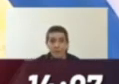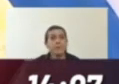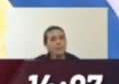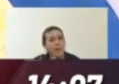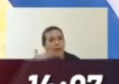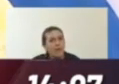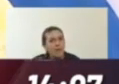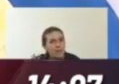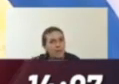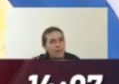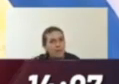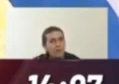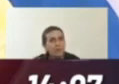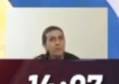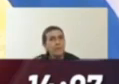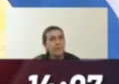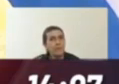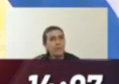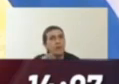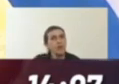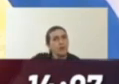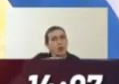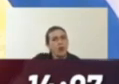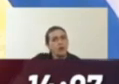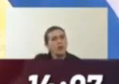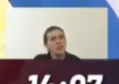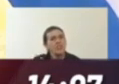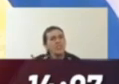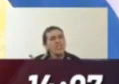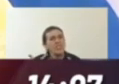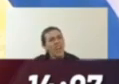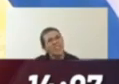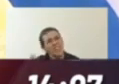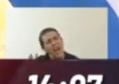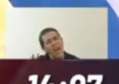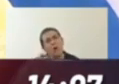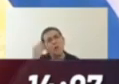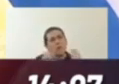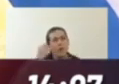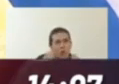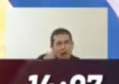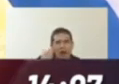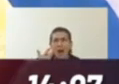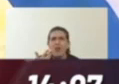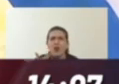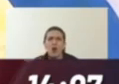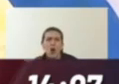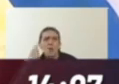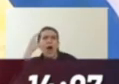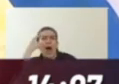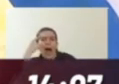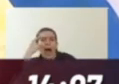que en verdad estemos un poco cansados con todo esto y preocupados porque no vemos el